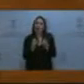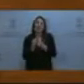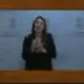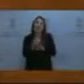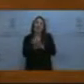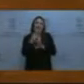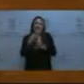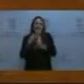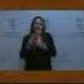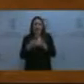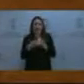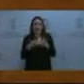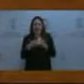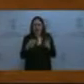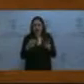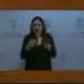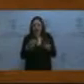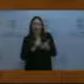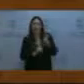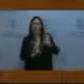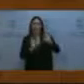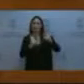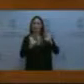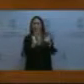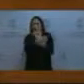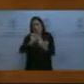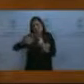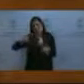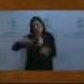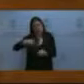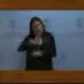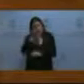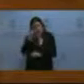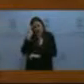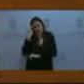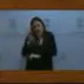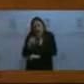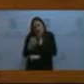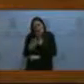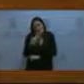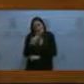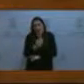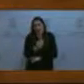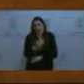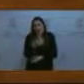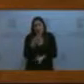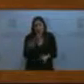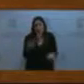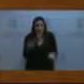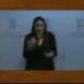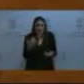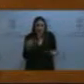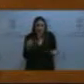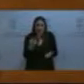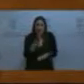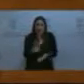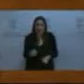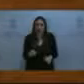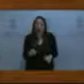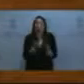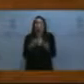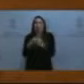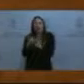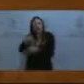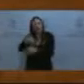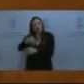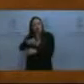los que defraudan de otras fórmulas que todos sabemos y que no voy a traer aquí a cuento porque me parece que no tiene mucho sentido, aunque otros grupos sí lo